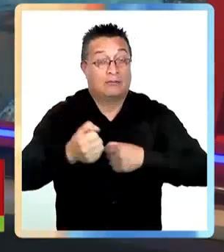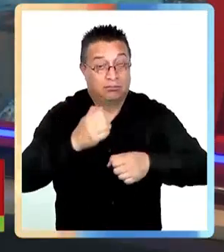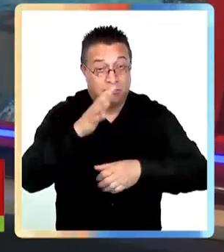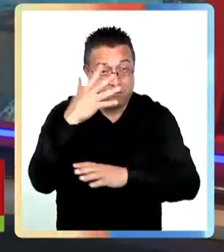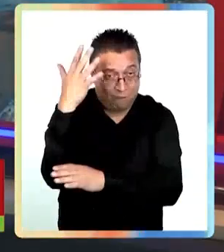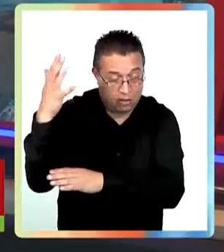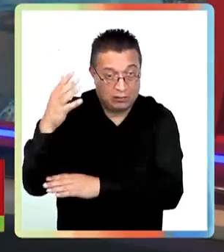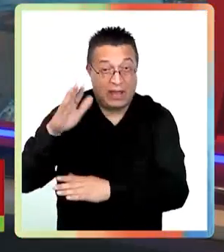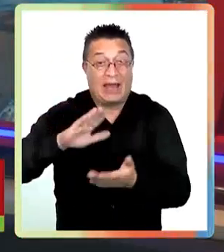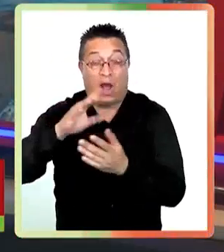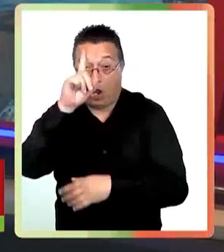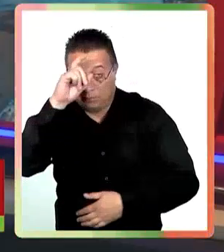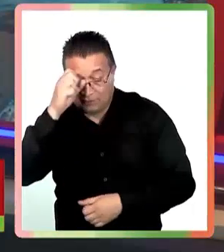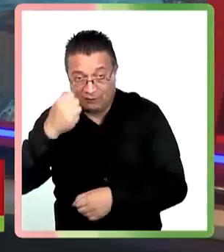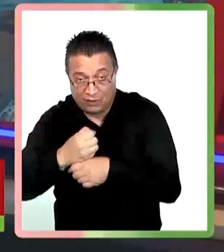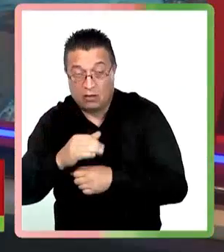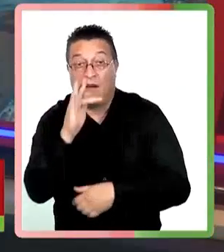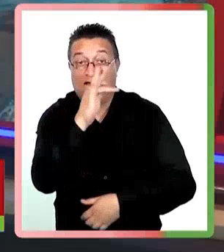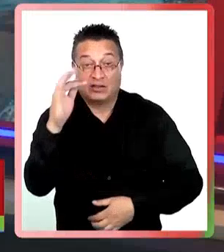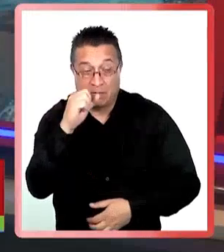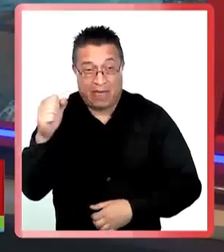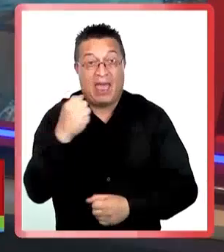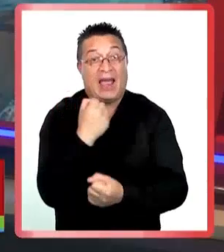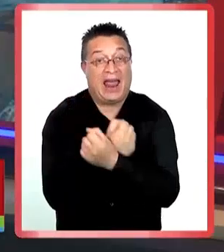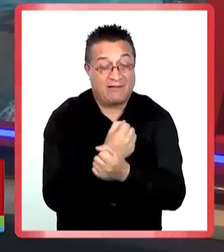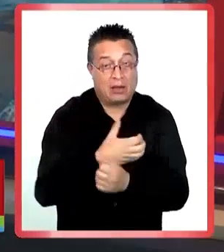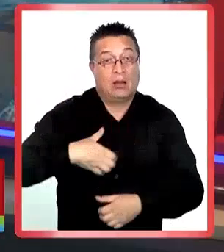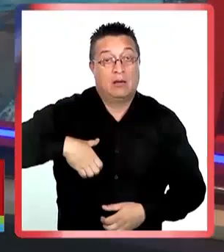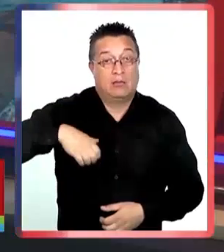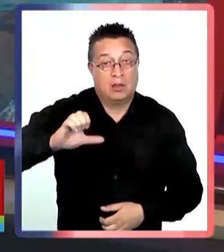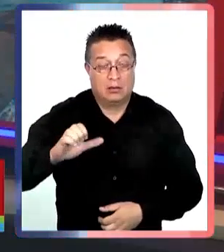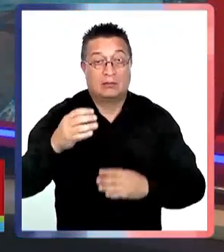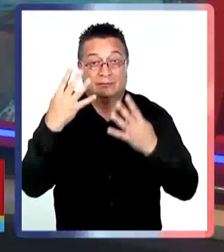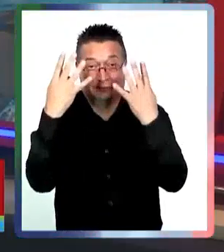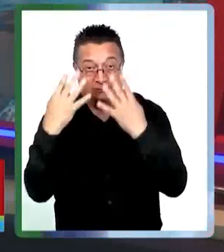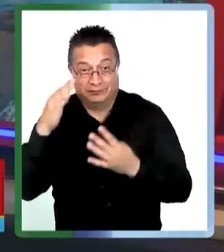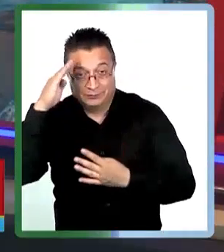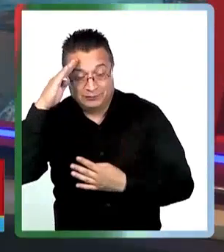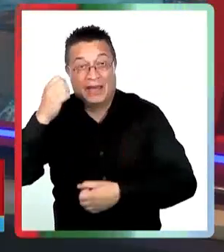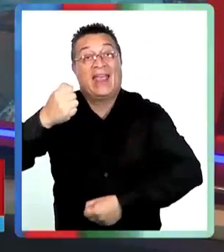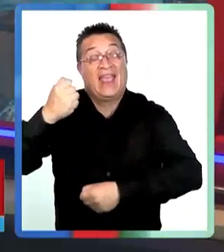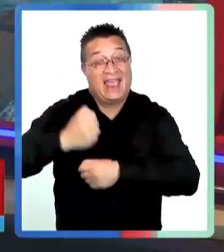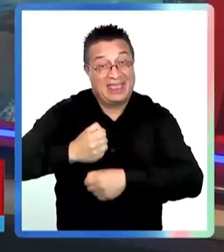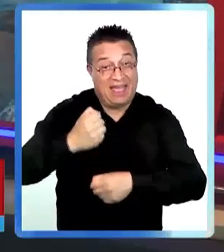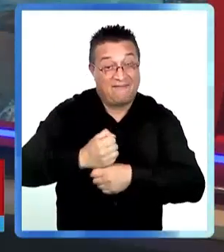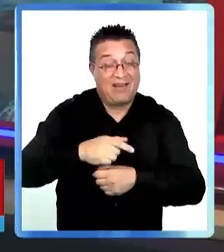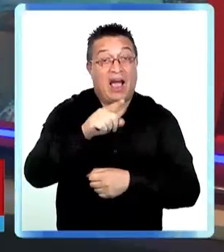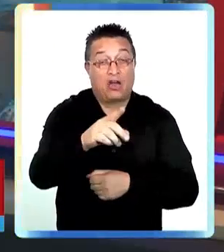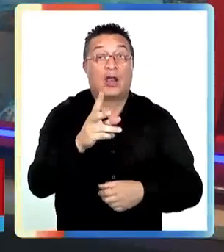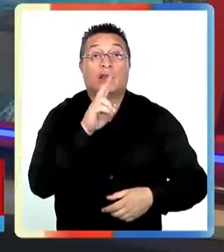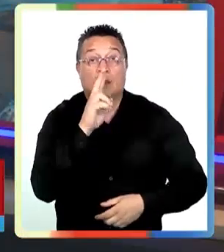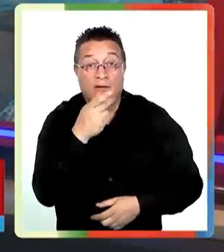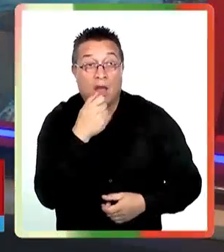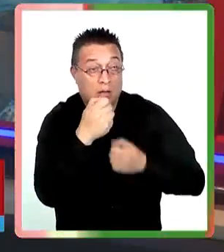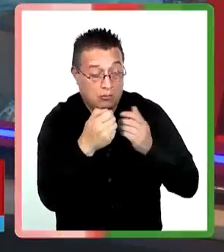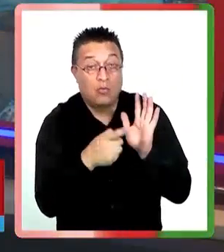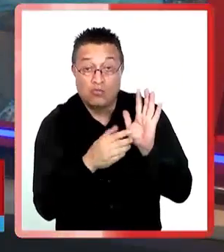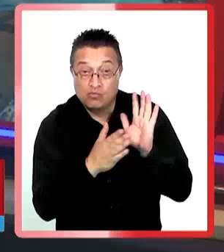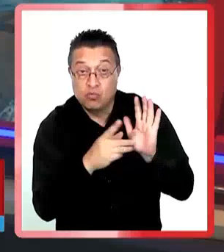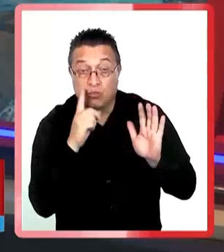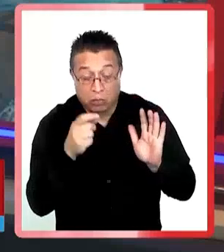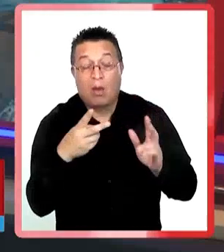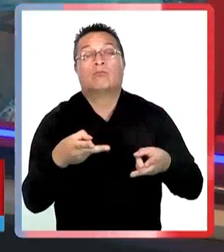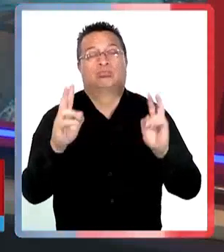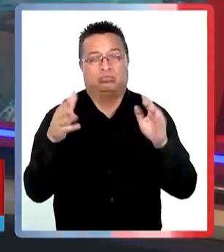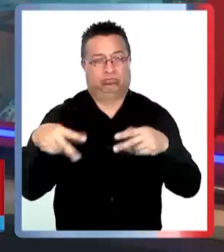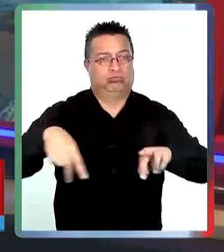cenapred los voluntarios de bomberos brigadistas forestales trabajadores de la salud las fuerzas armadas carabineros pdi gendarmería y los